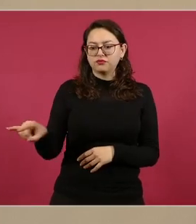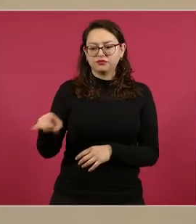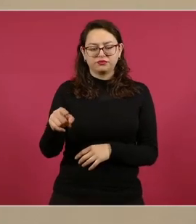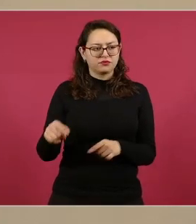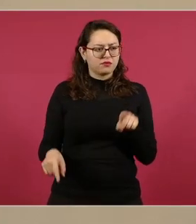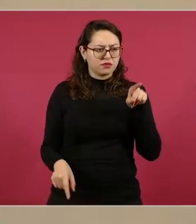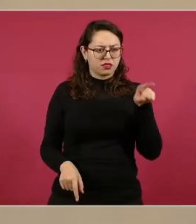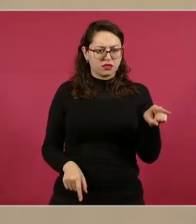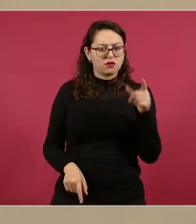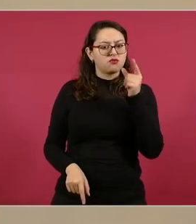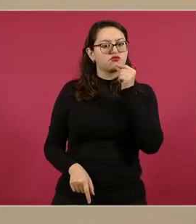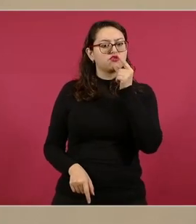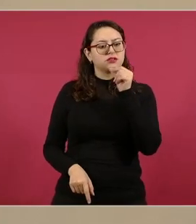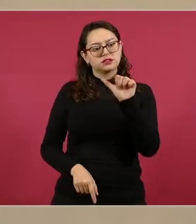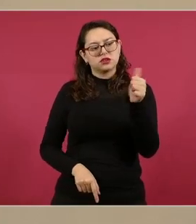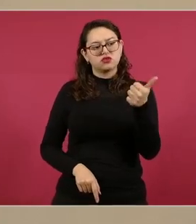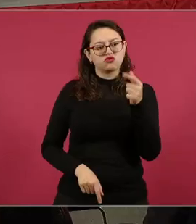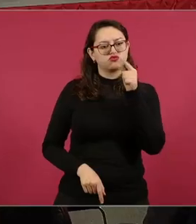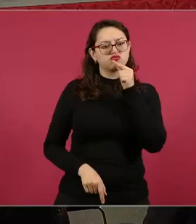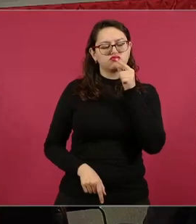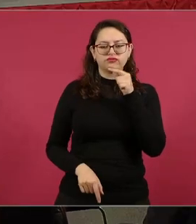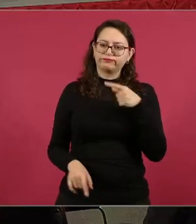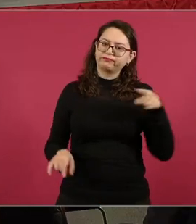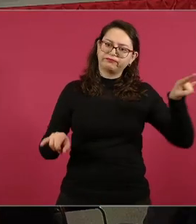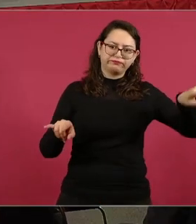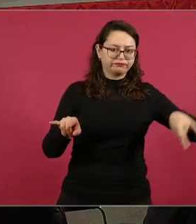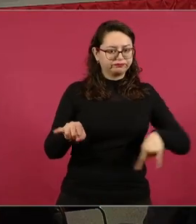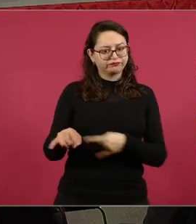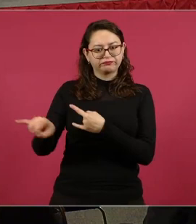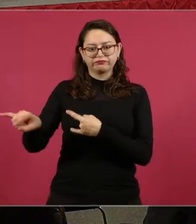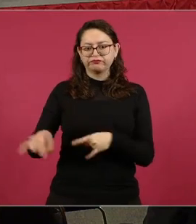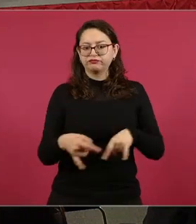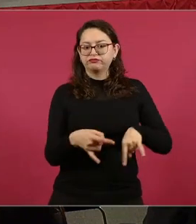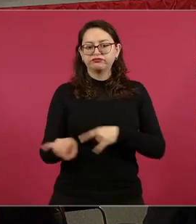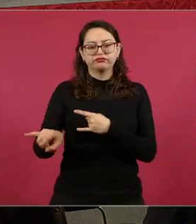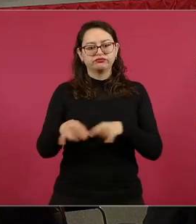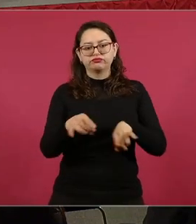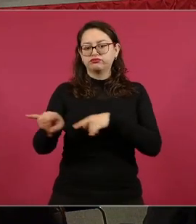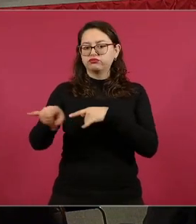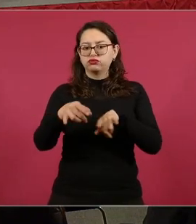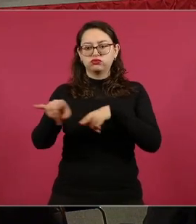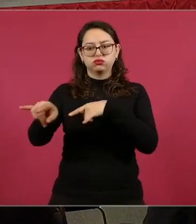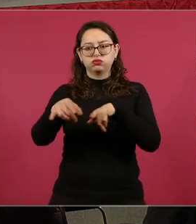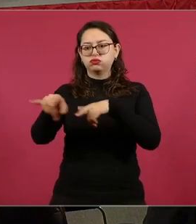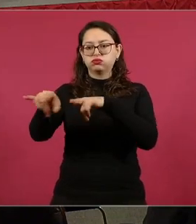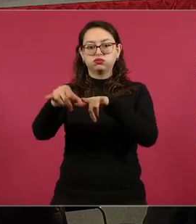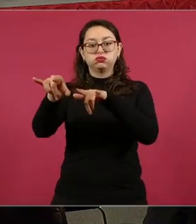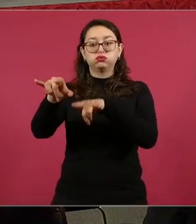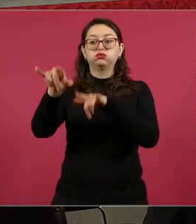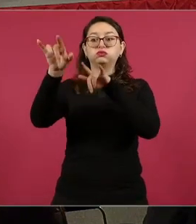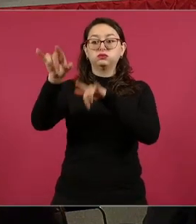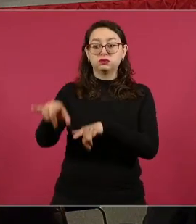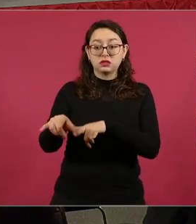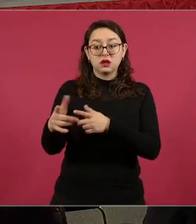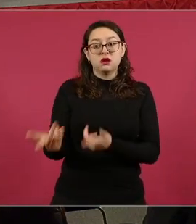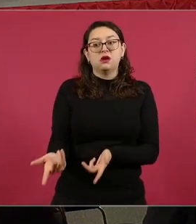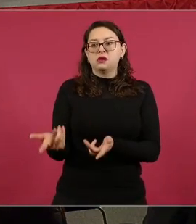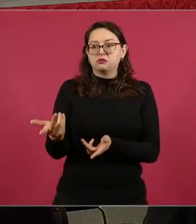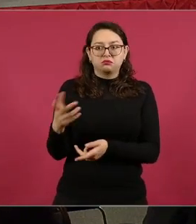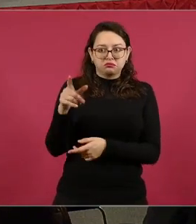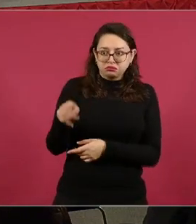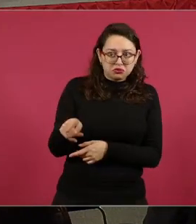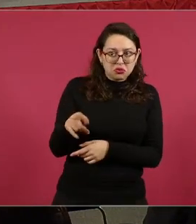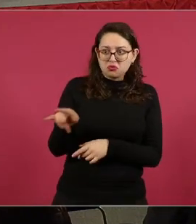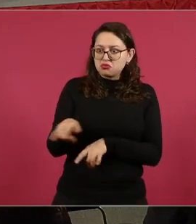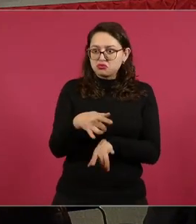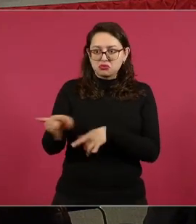Leopoldo N. y otro más dieron seguimiento iniciándose una persecución. Los policías dispararon hacia el vehículo en el que viajaba